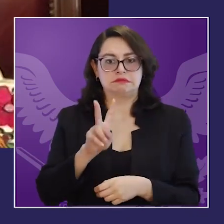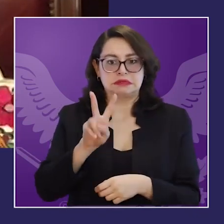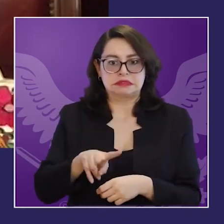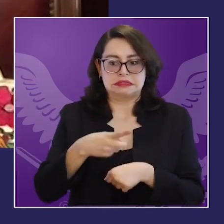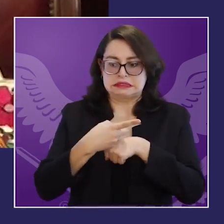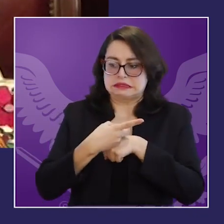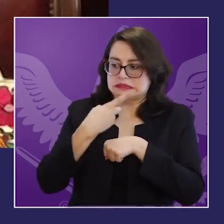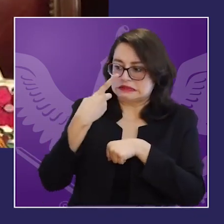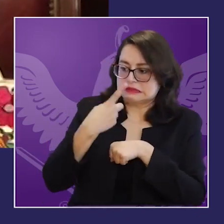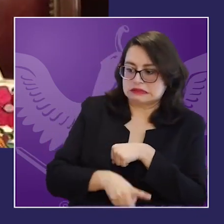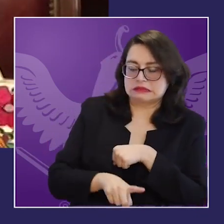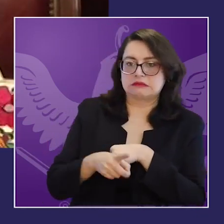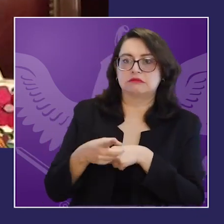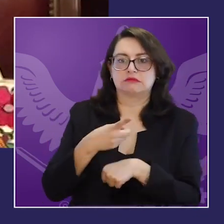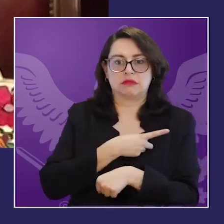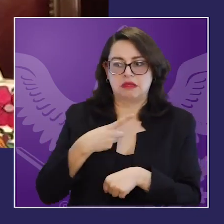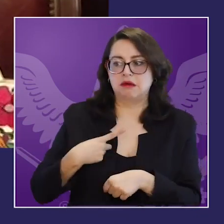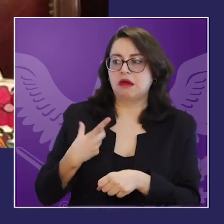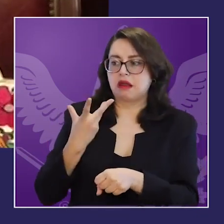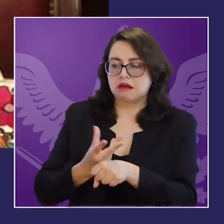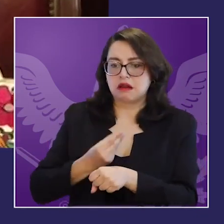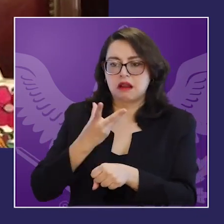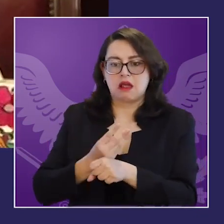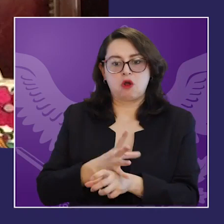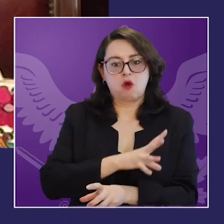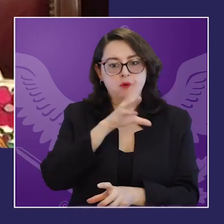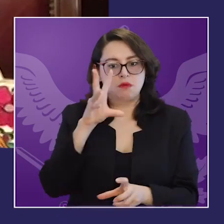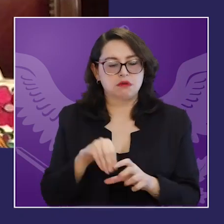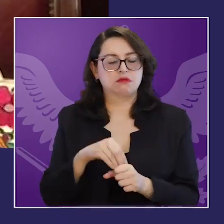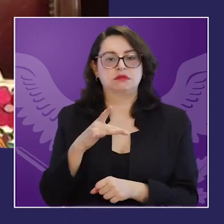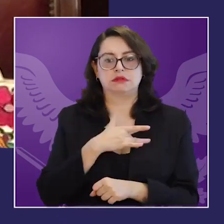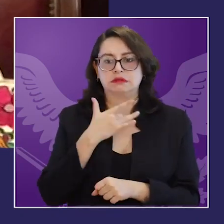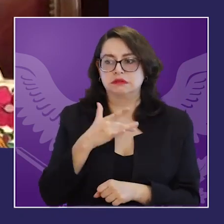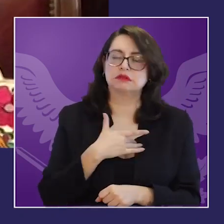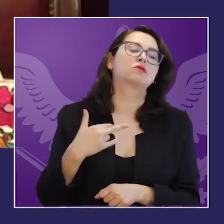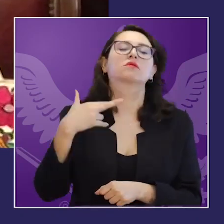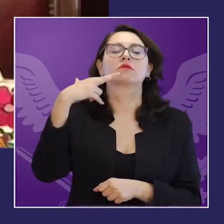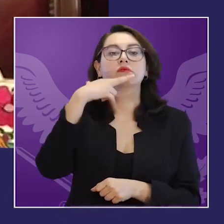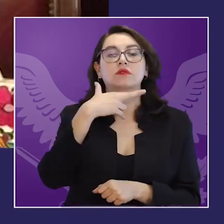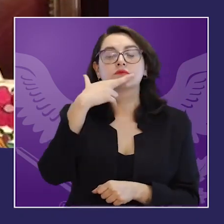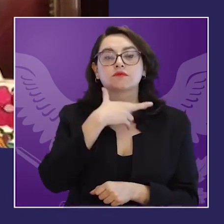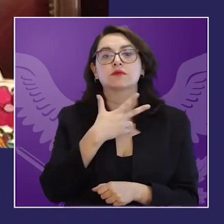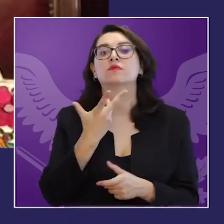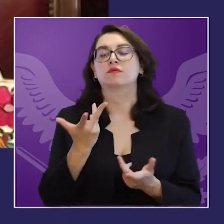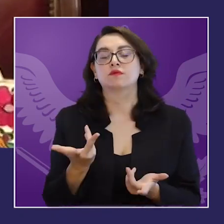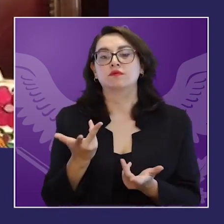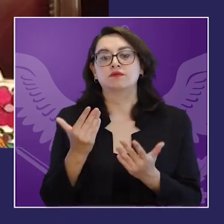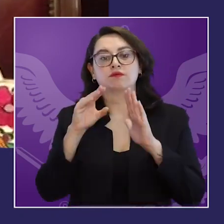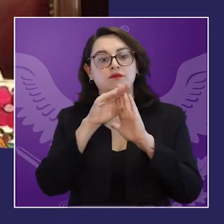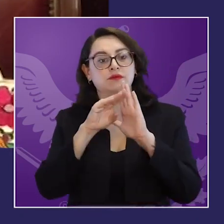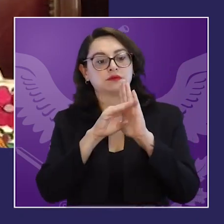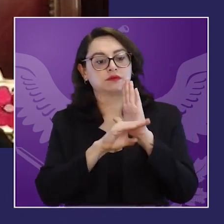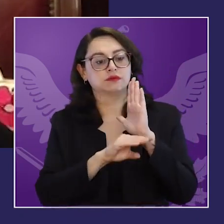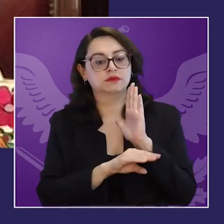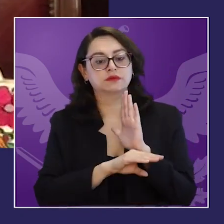reparen los daños sufridos de manera integral, de manera efectiva, de manera rápida y adecuada, y que tiene ciertos